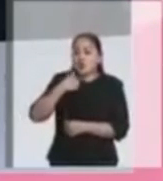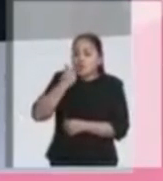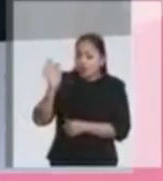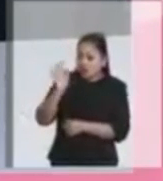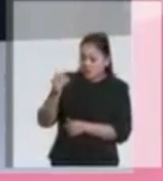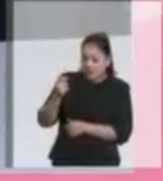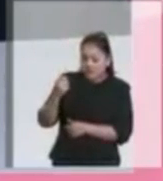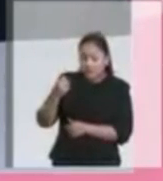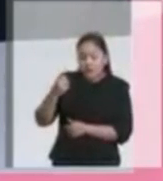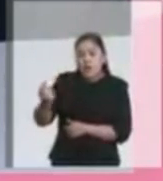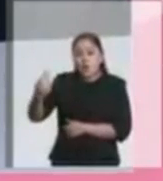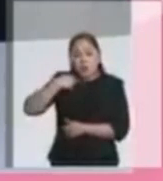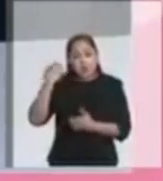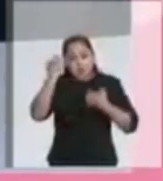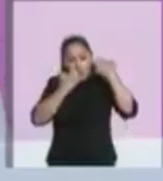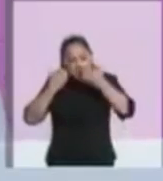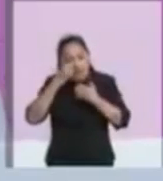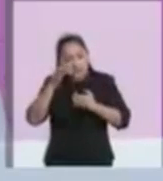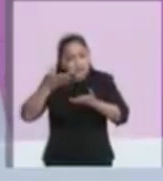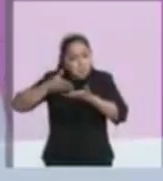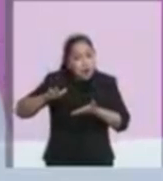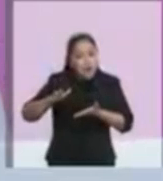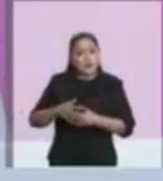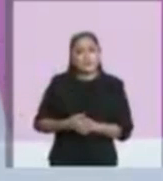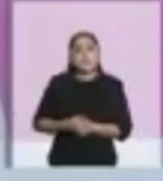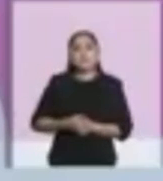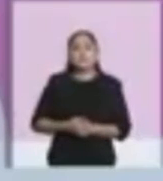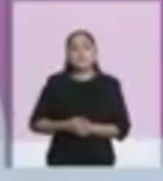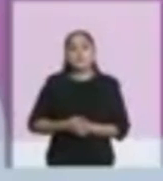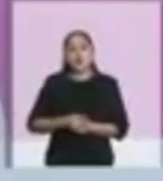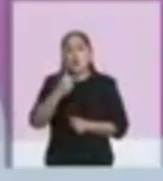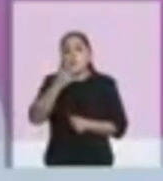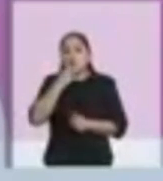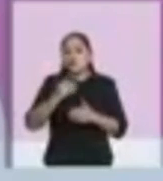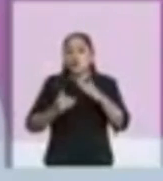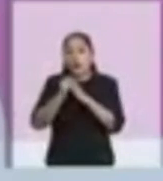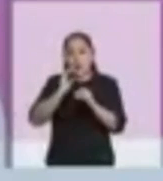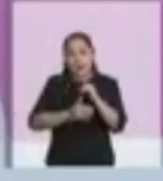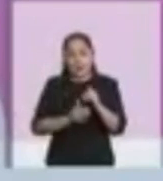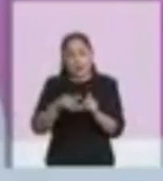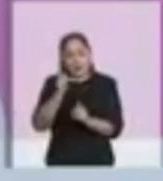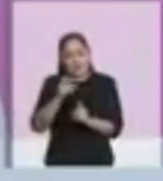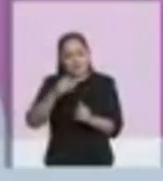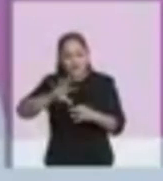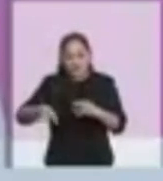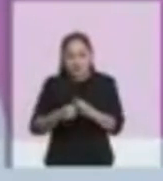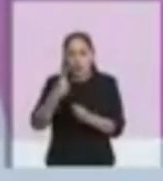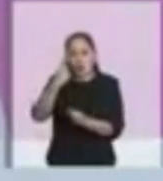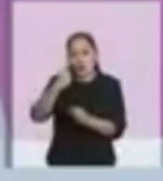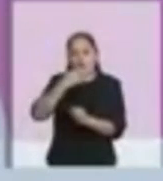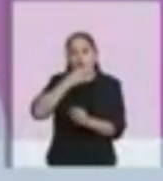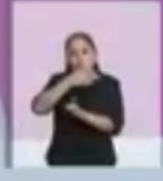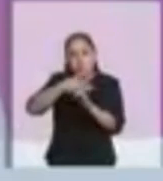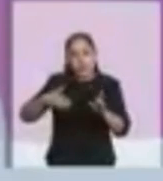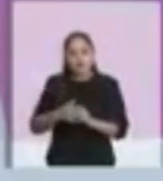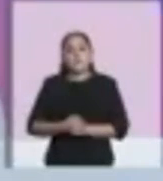del mandato. Se acabó este primer minuto, pero tenemos todavía 1 minuto y medio adicional ya con preguntas. Dice que no